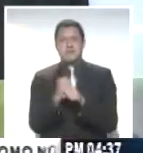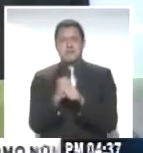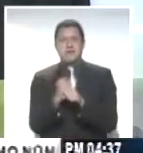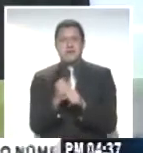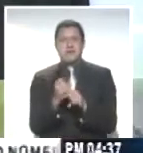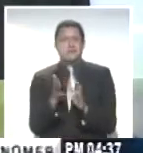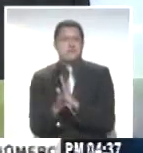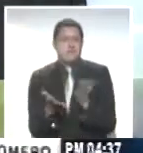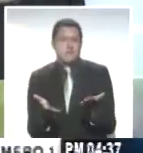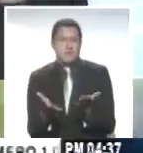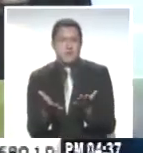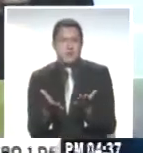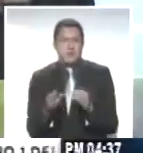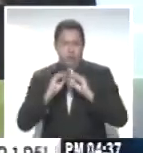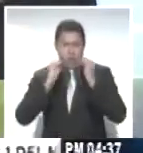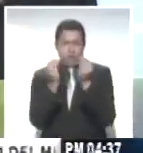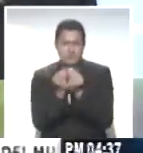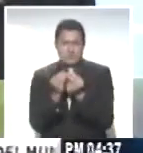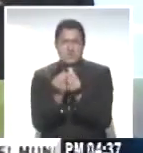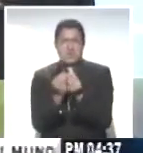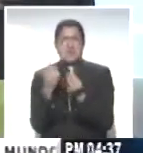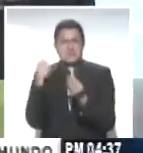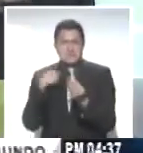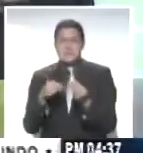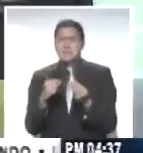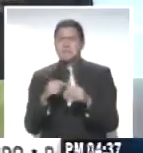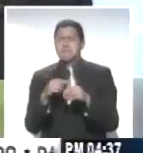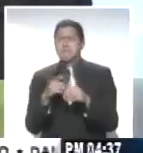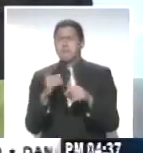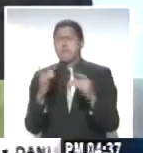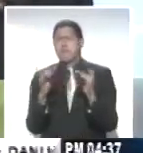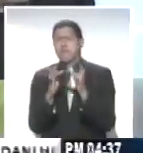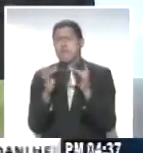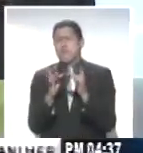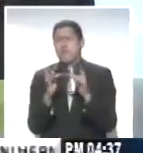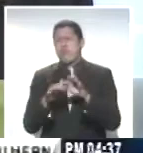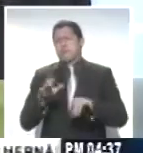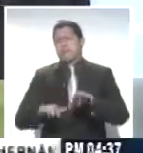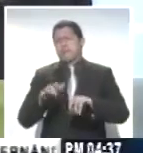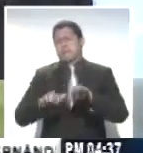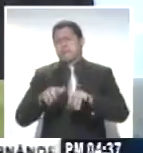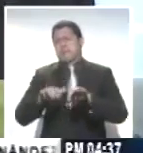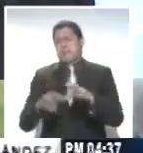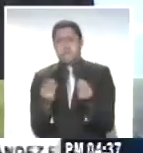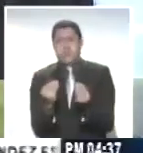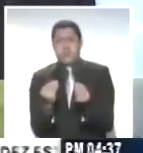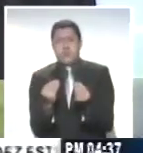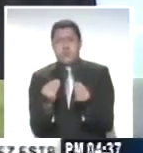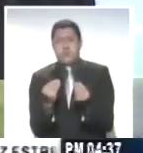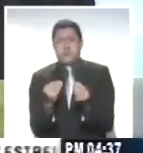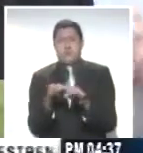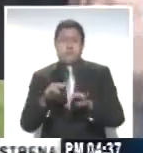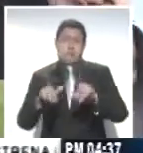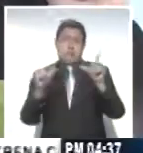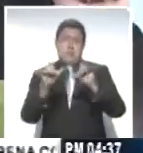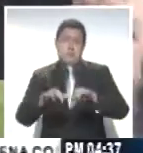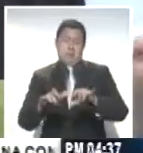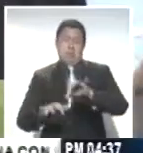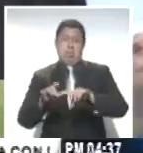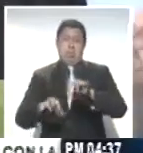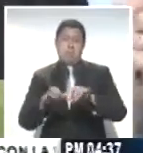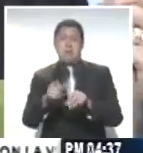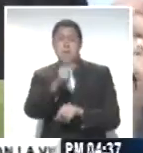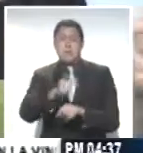la parte de oficina, donde tienen un mayor contacto con las computadoras, donde tienen un mayor contacto, sobre todo